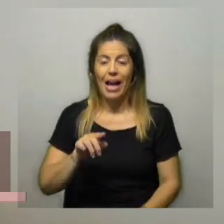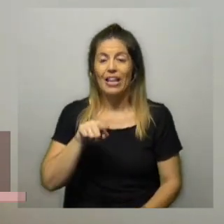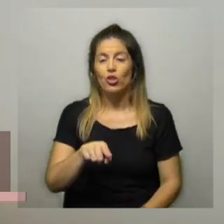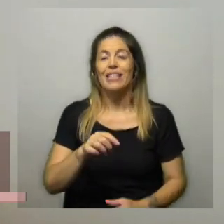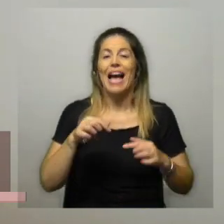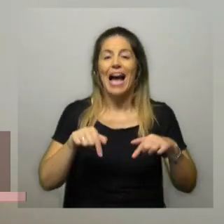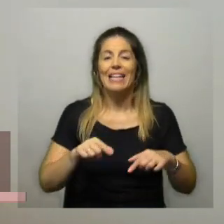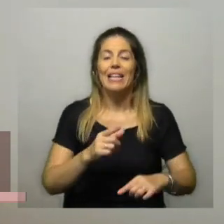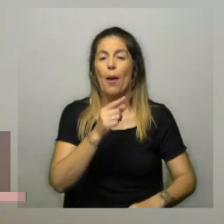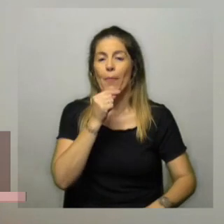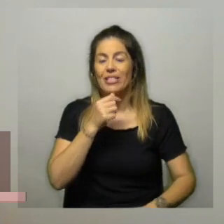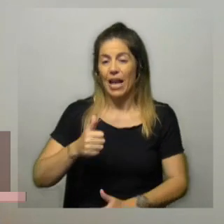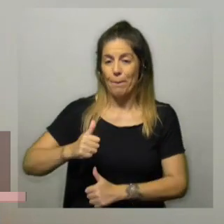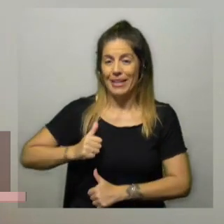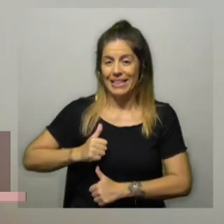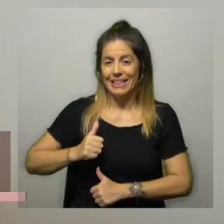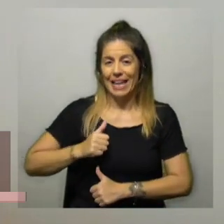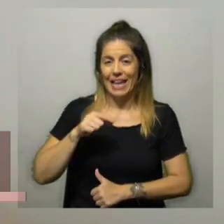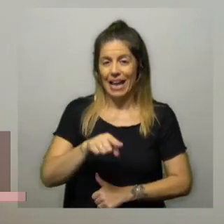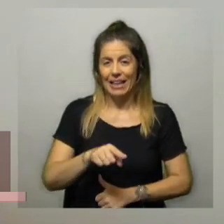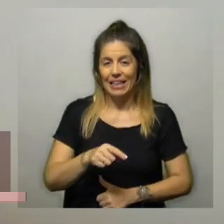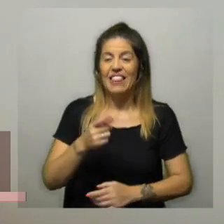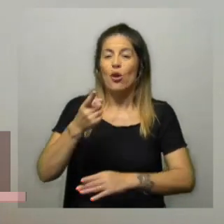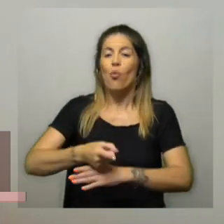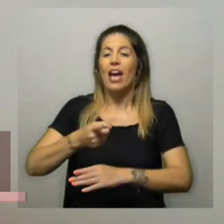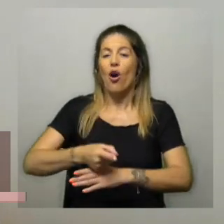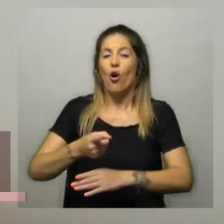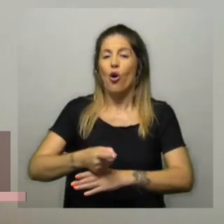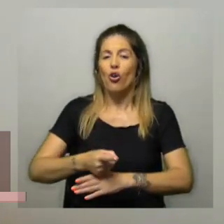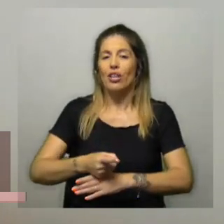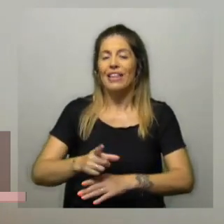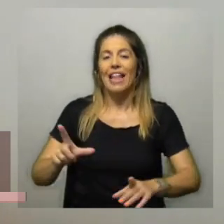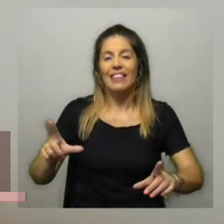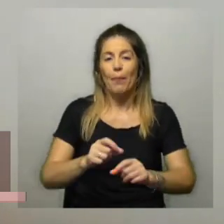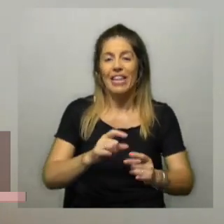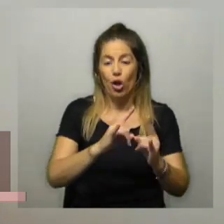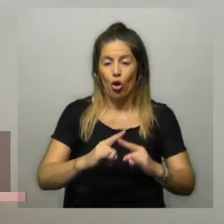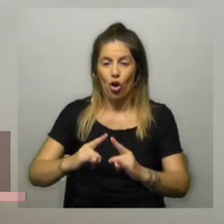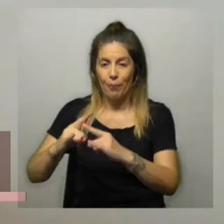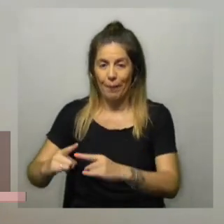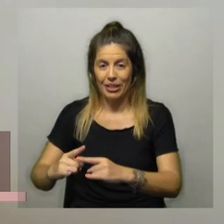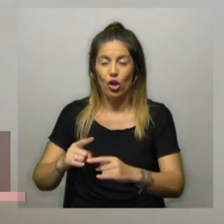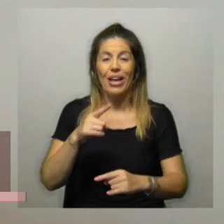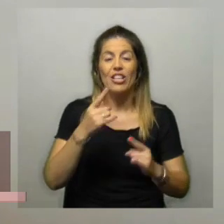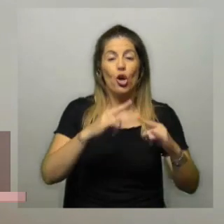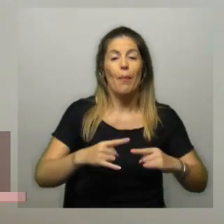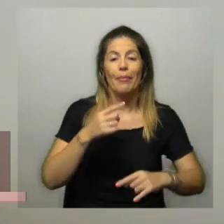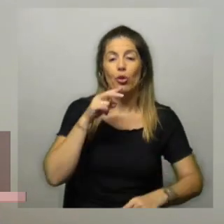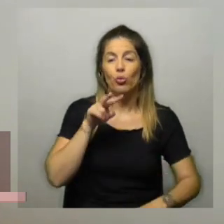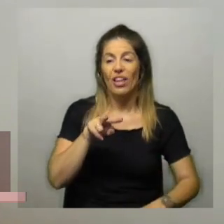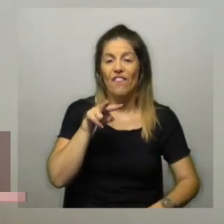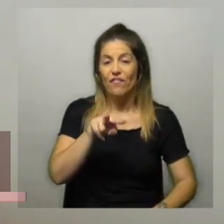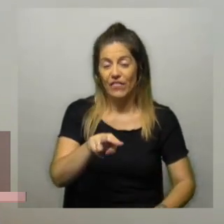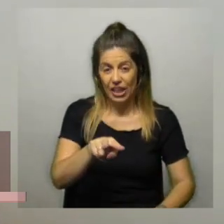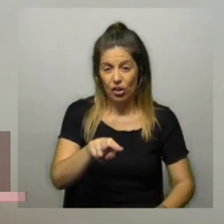policía militar del Distrito Federal recibió una orden de acabar con los campamentos, esos campamentos que ustedes deben haber visto, que